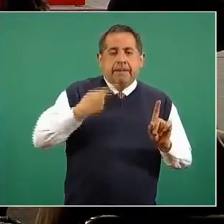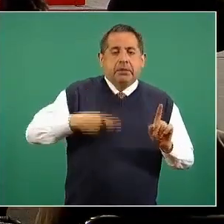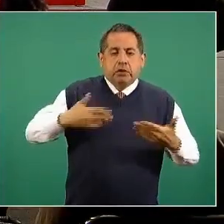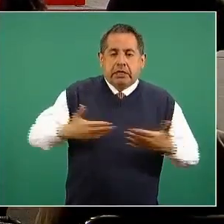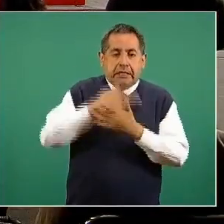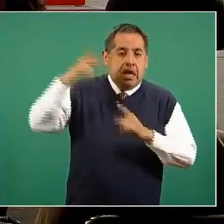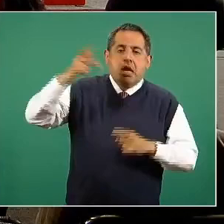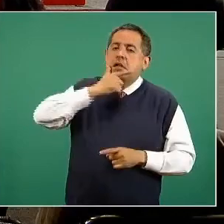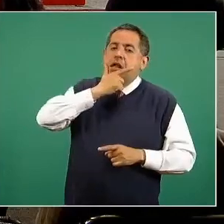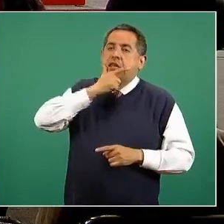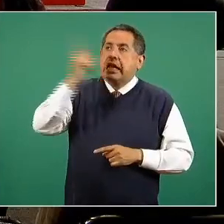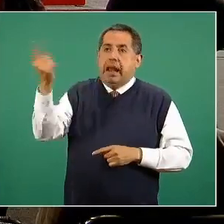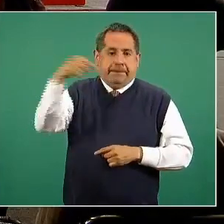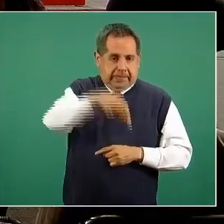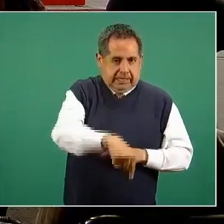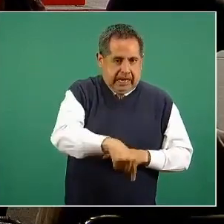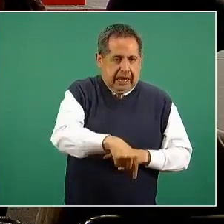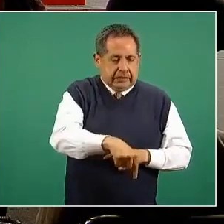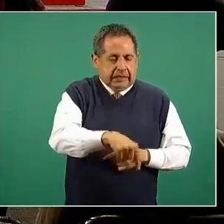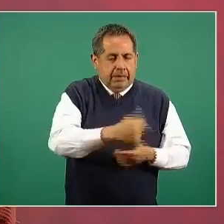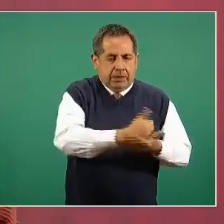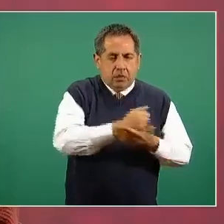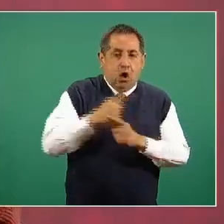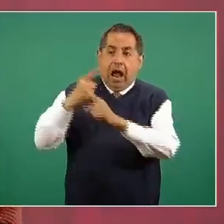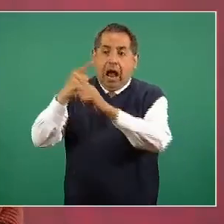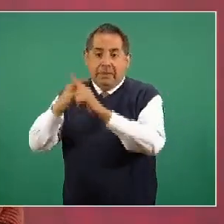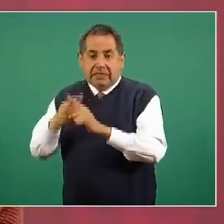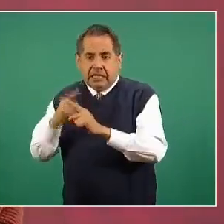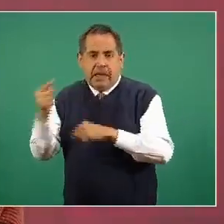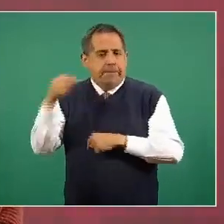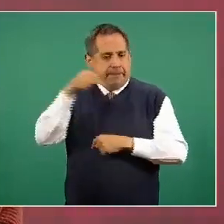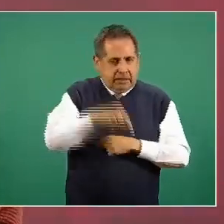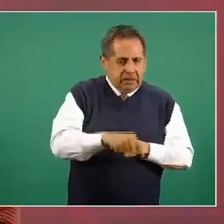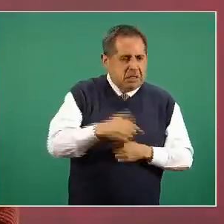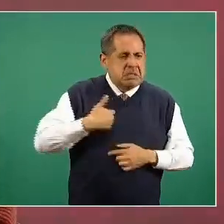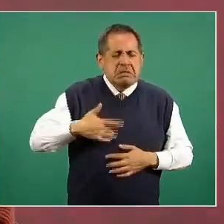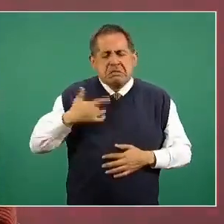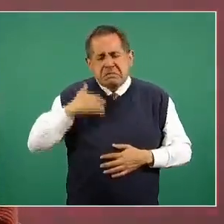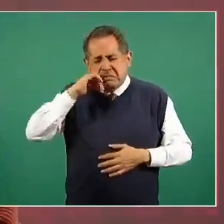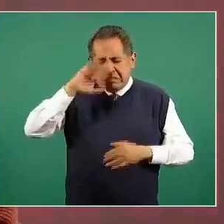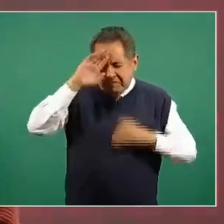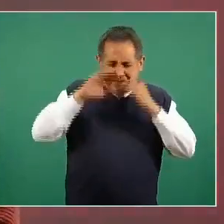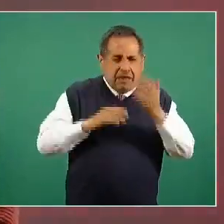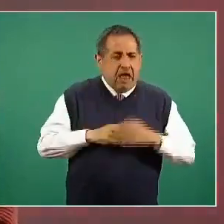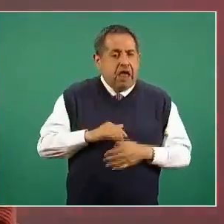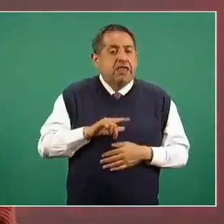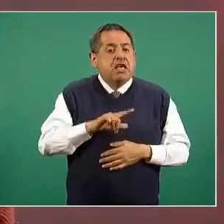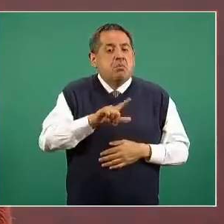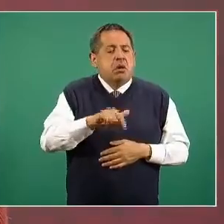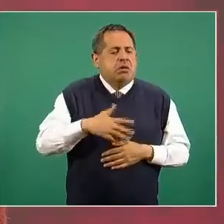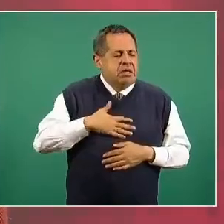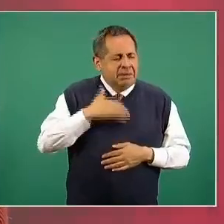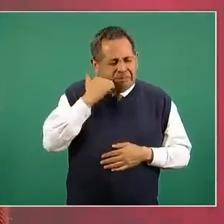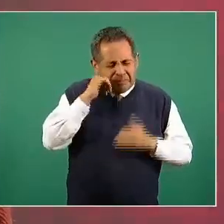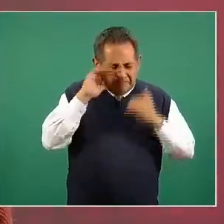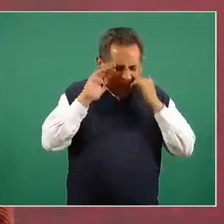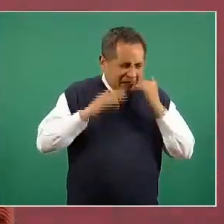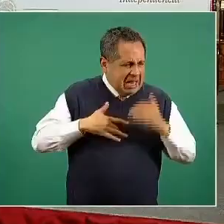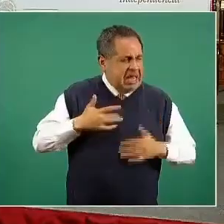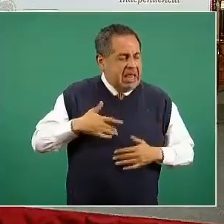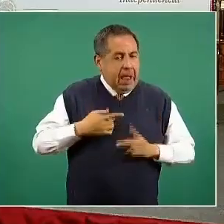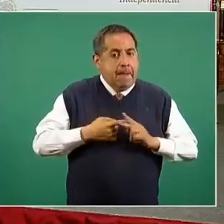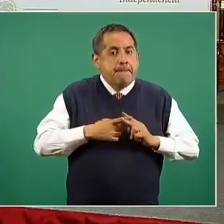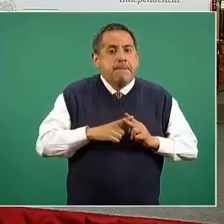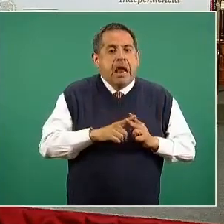británico que llegó a México proveniente de Ámsterdam, asintomático, posteriormente desarrolló síntomas y como muchísimos